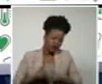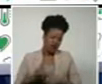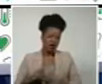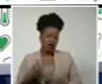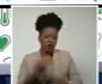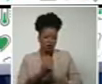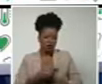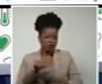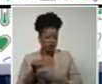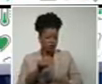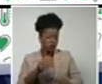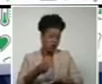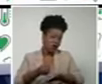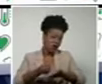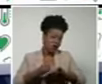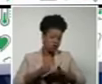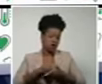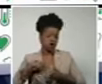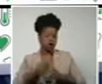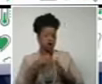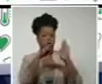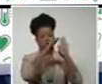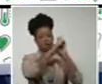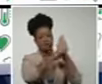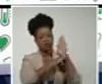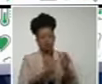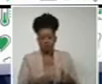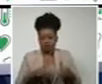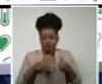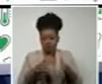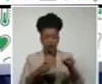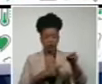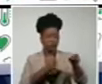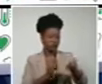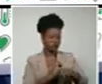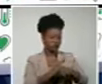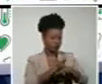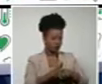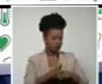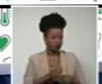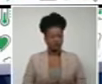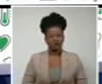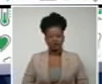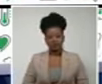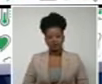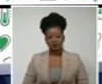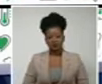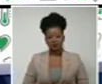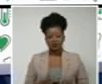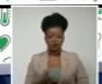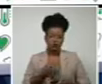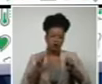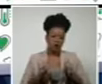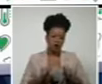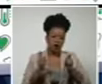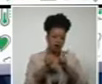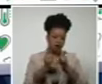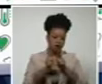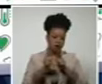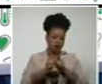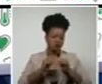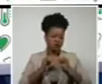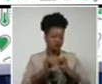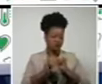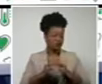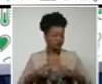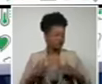también de tomar las medidas más adecuadas para enfrentar a la COVID-19. A manera de resumen, amigos, nosotros siempre hacemos